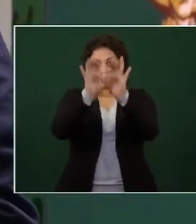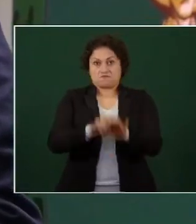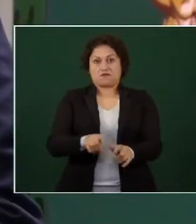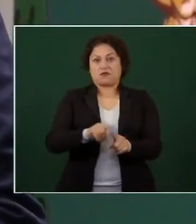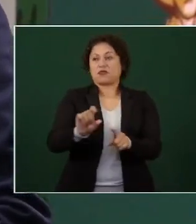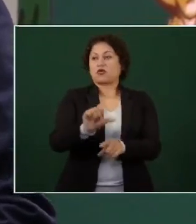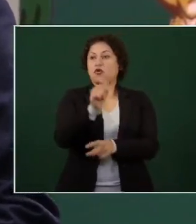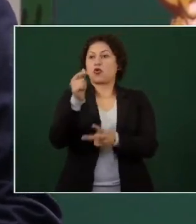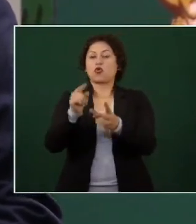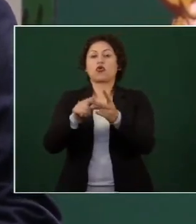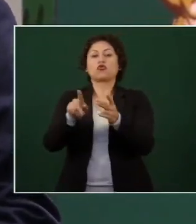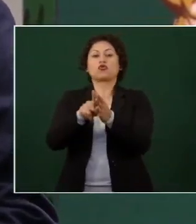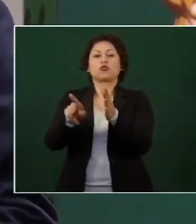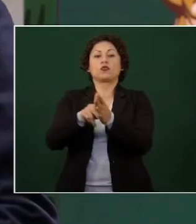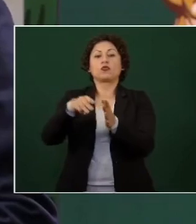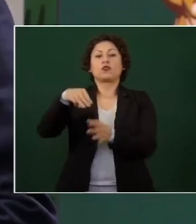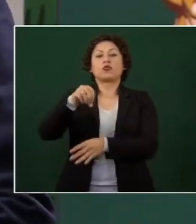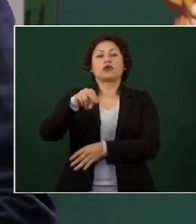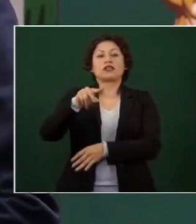Republicano, y